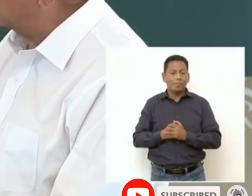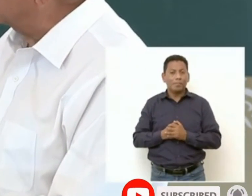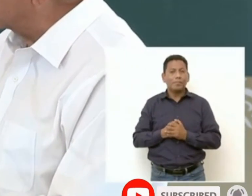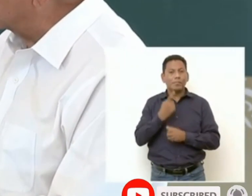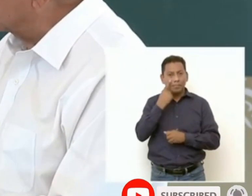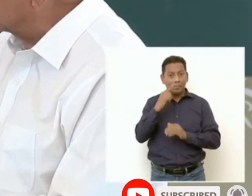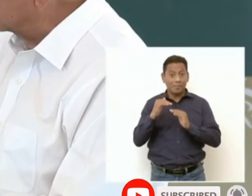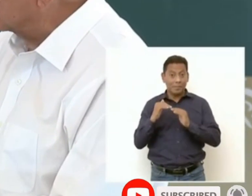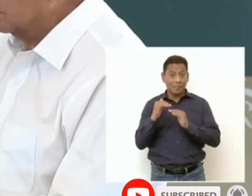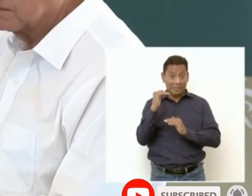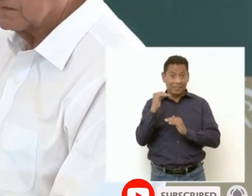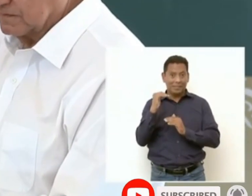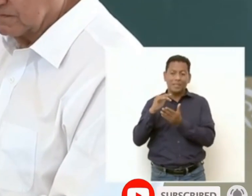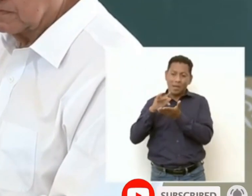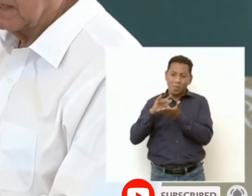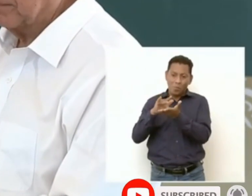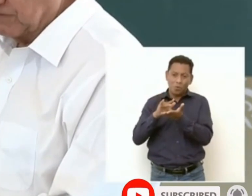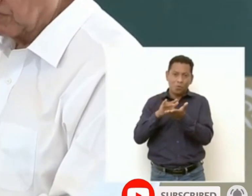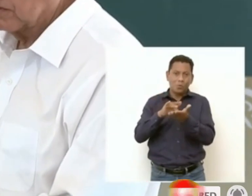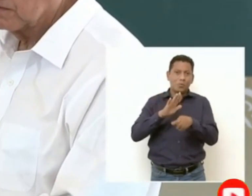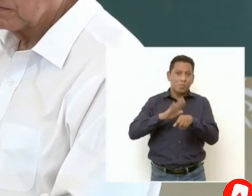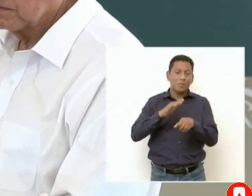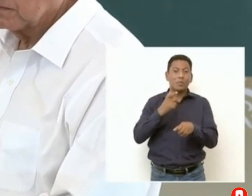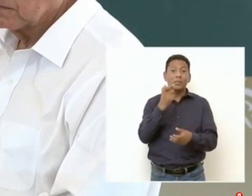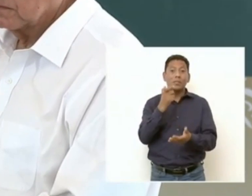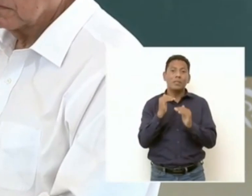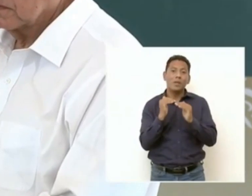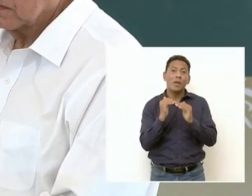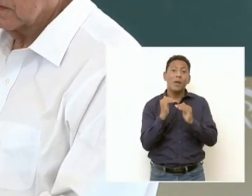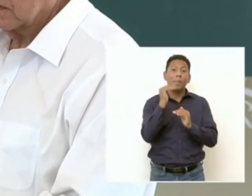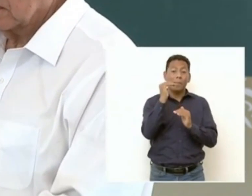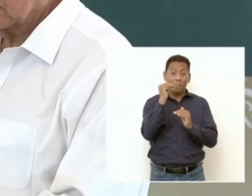va a ir aumentando la pensión.